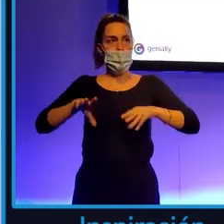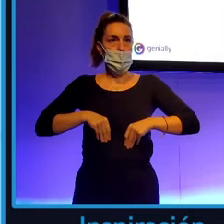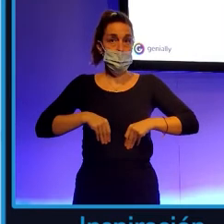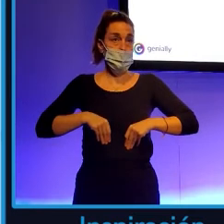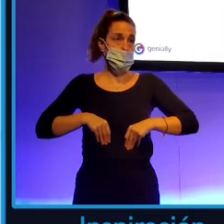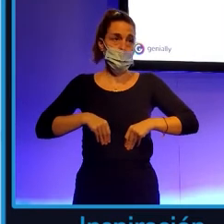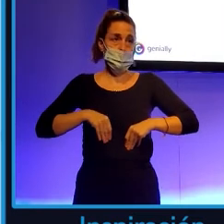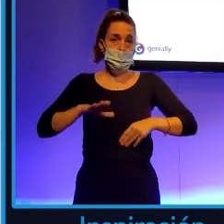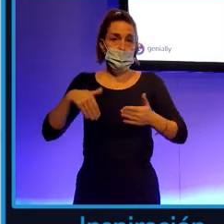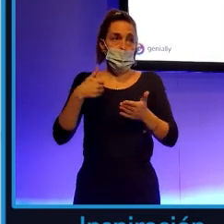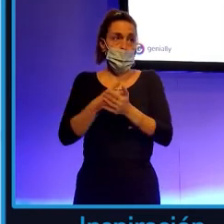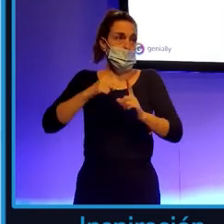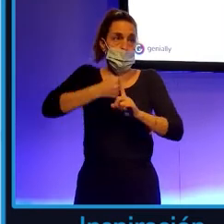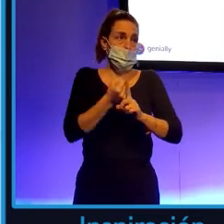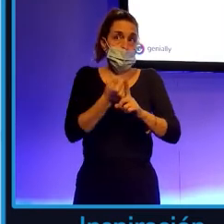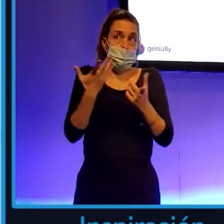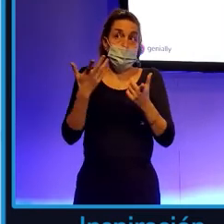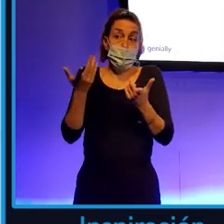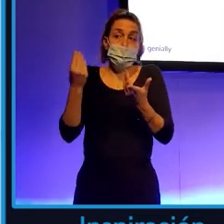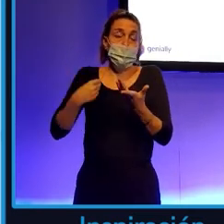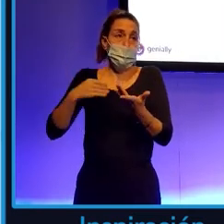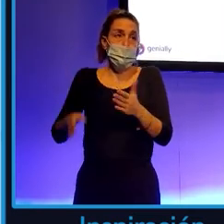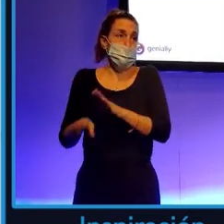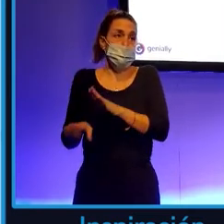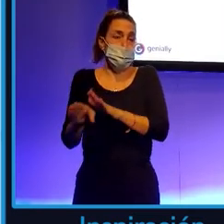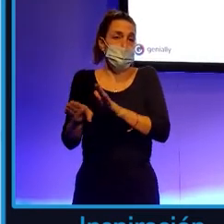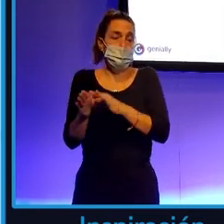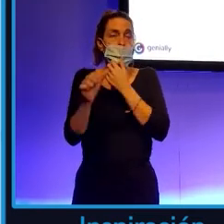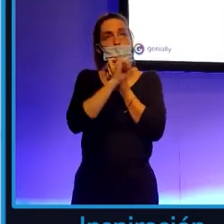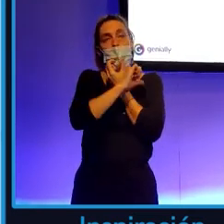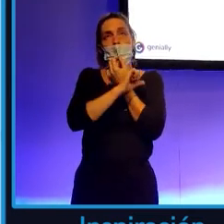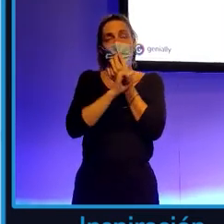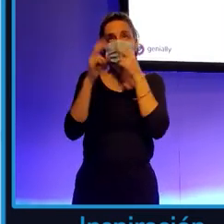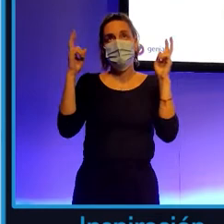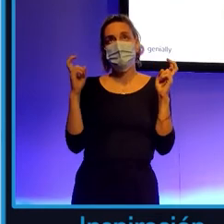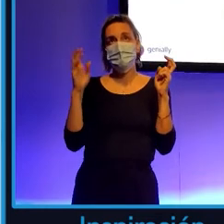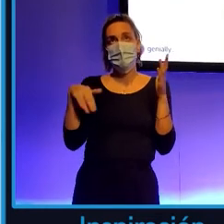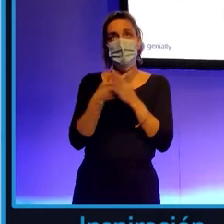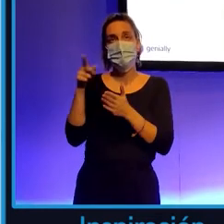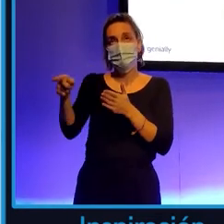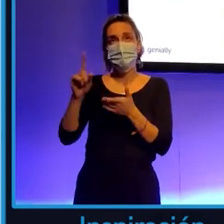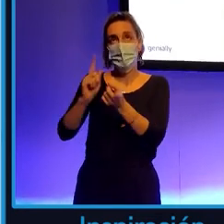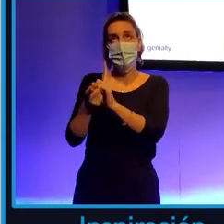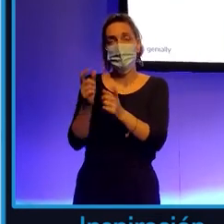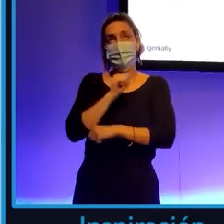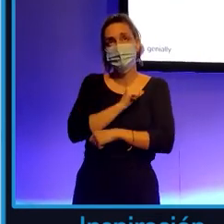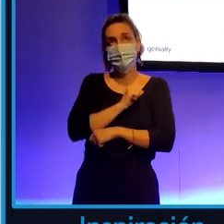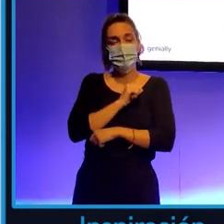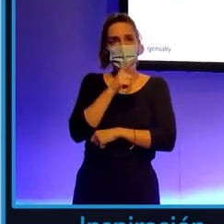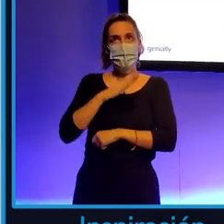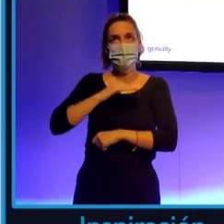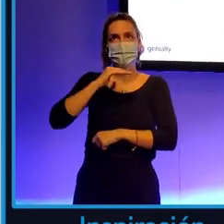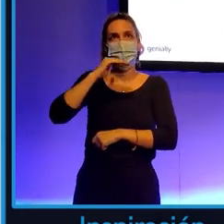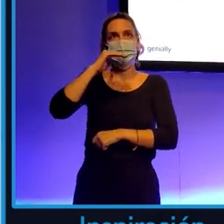velocidad que va pero nosotros no nos podemos quedar en casa esperando que el sistema educativo cambien porque ustedes van creciendo y ustedes van a tener el problema